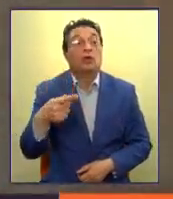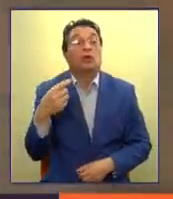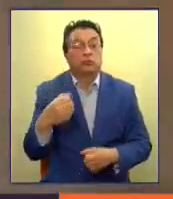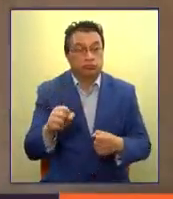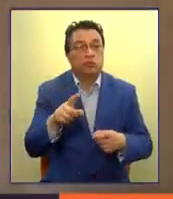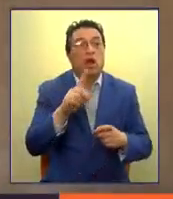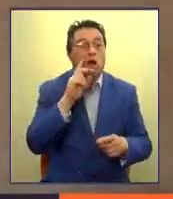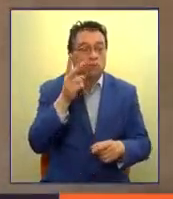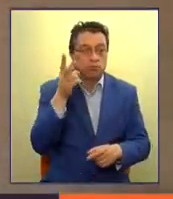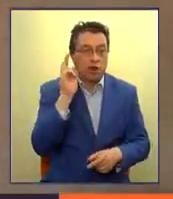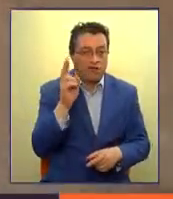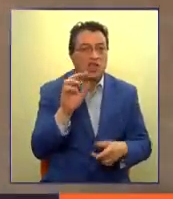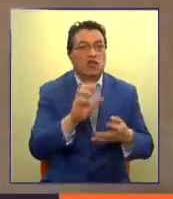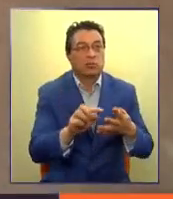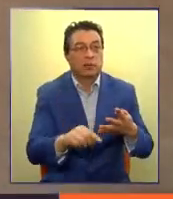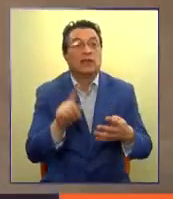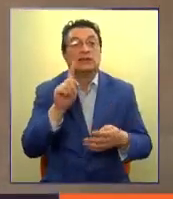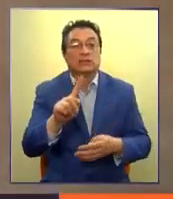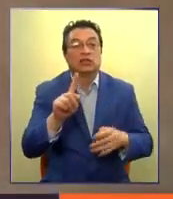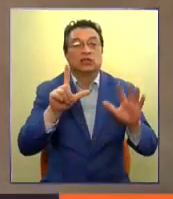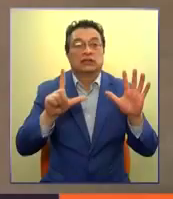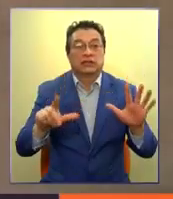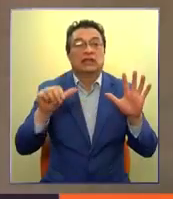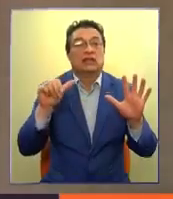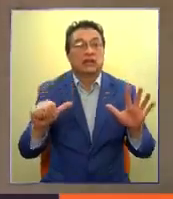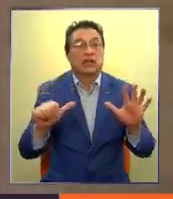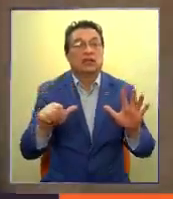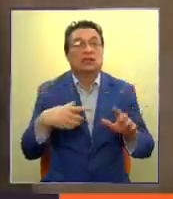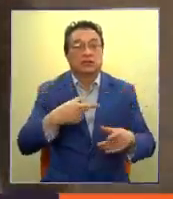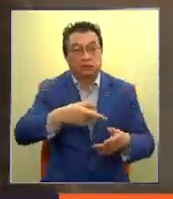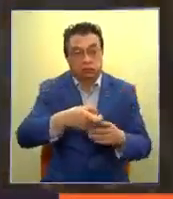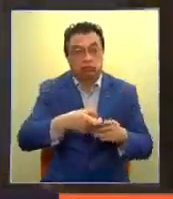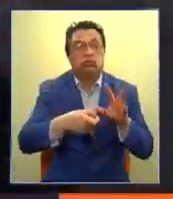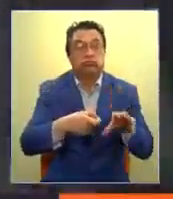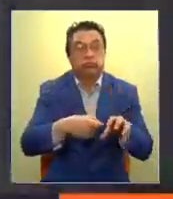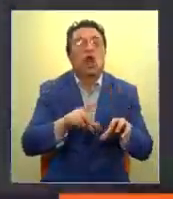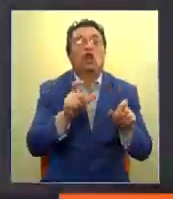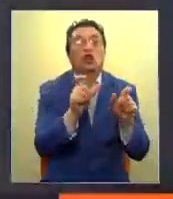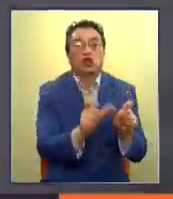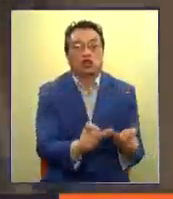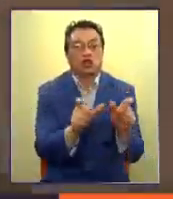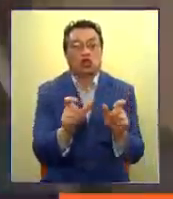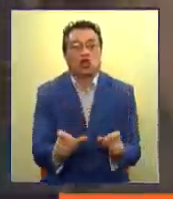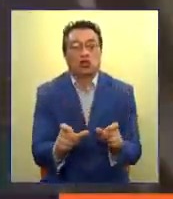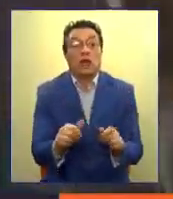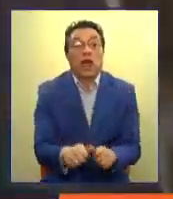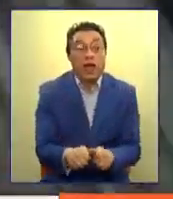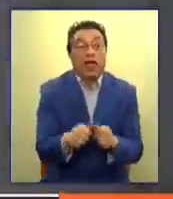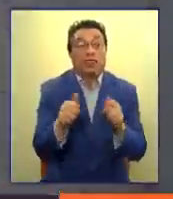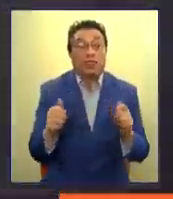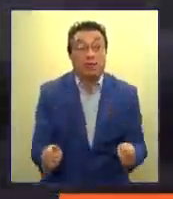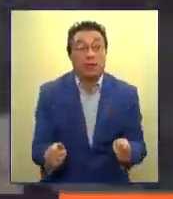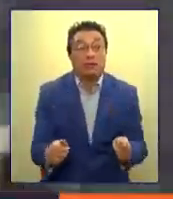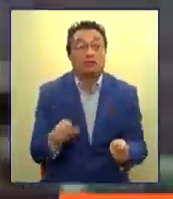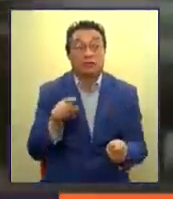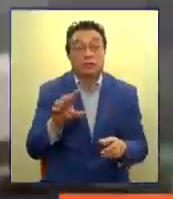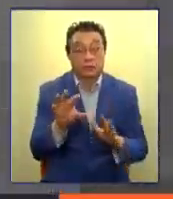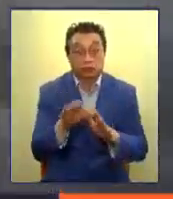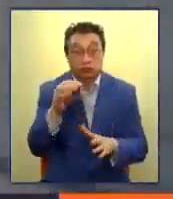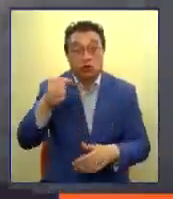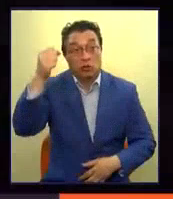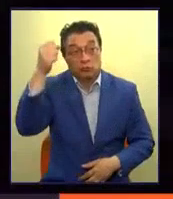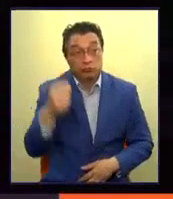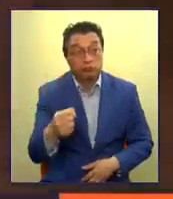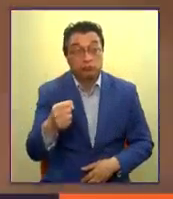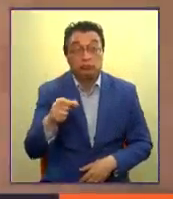armas prohibidas, 176 por tenencia de armas sujetas a control. Un dato más, si el autor de un homicidio cometido